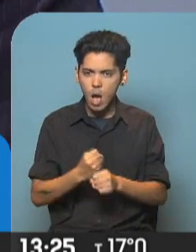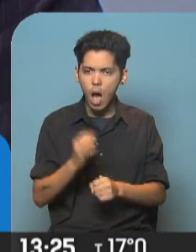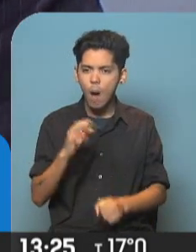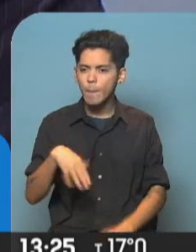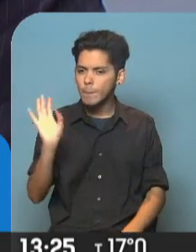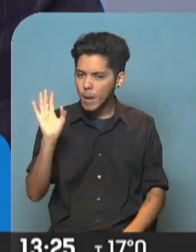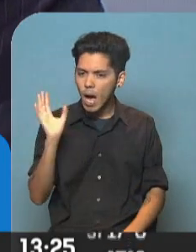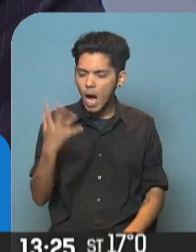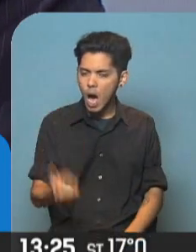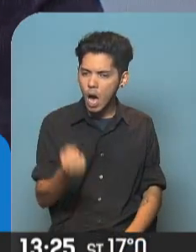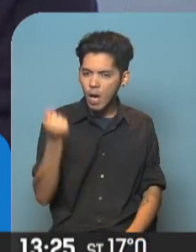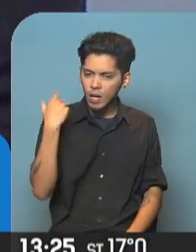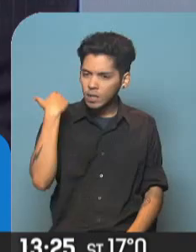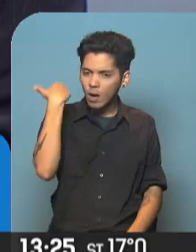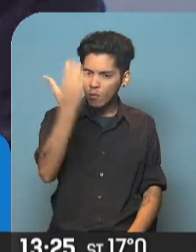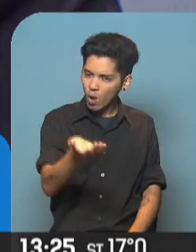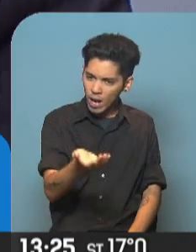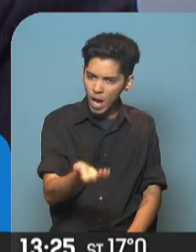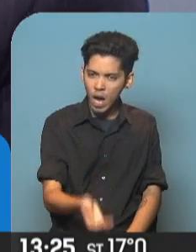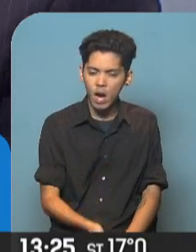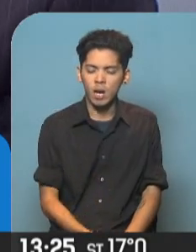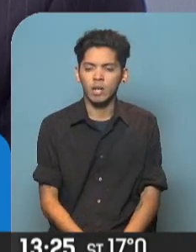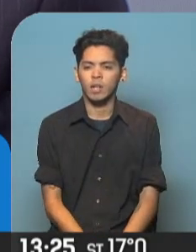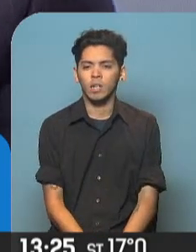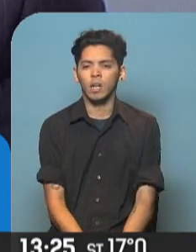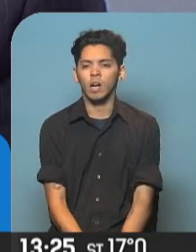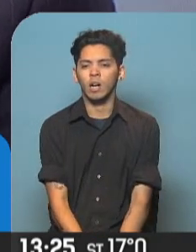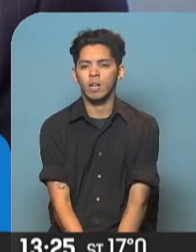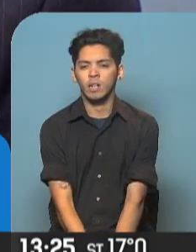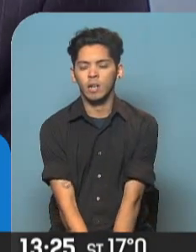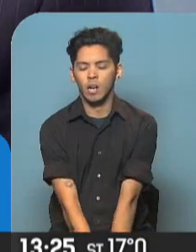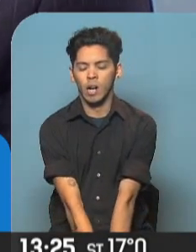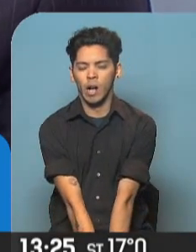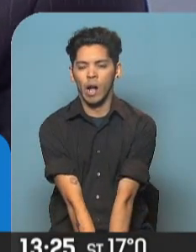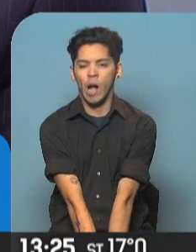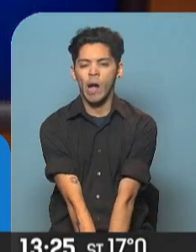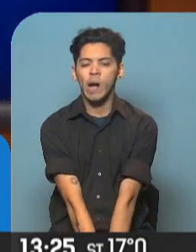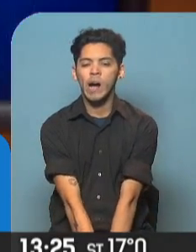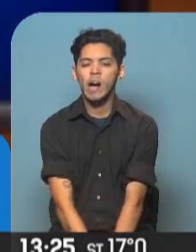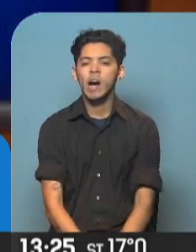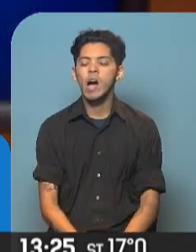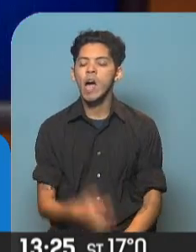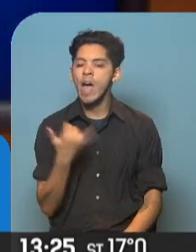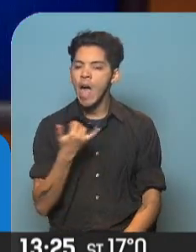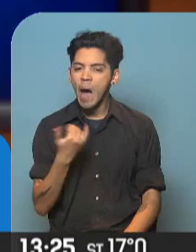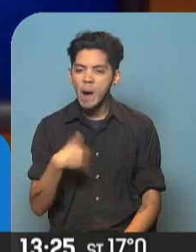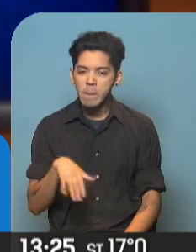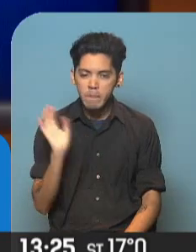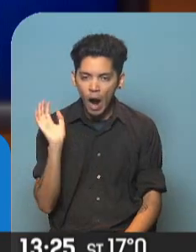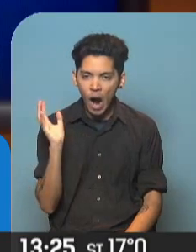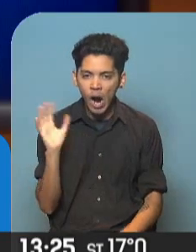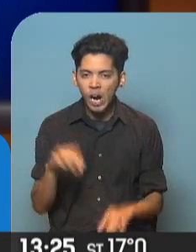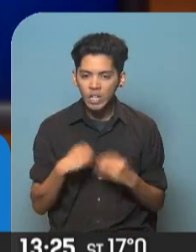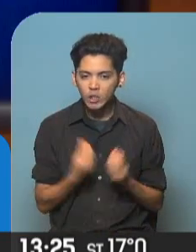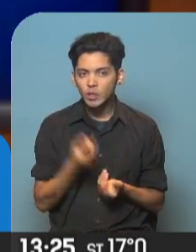mayores oportunidades laborales si buscaran horizontes en otros puntos del país? Sí, muy buena pregunta. Tendrían muchos mejores